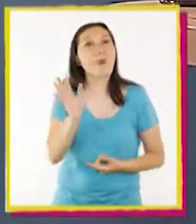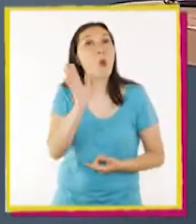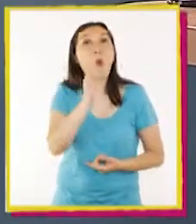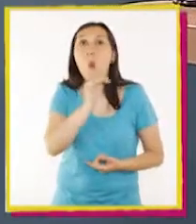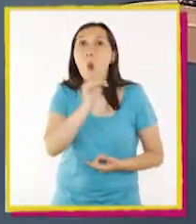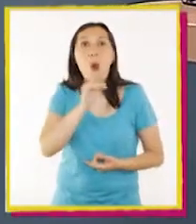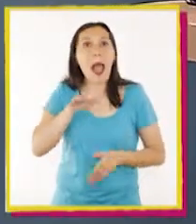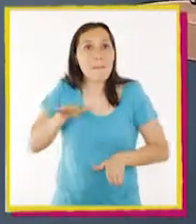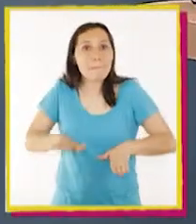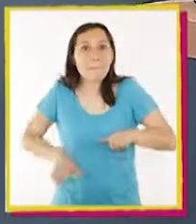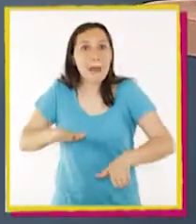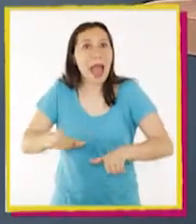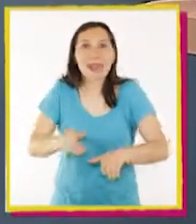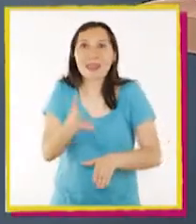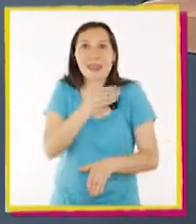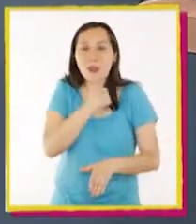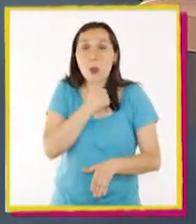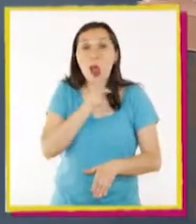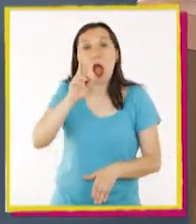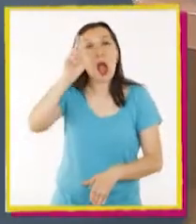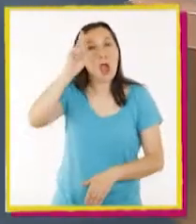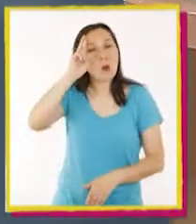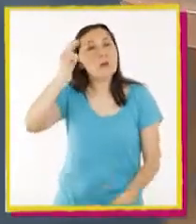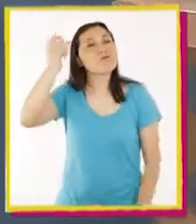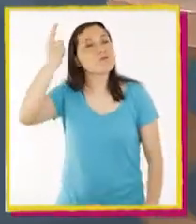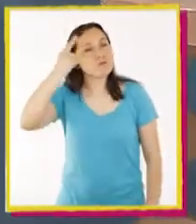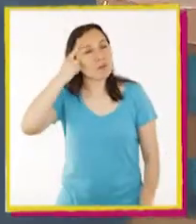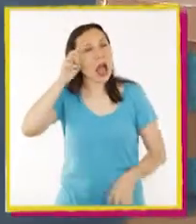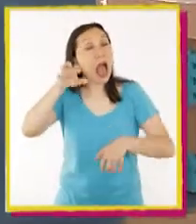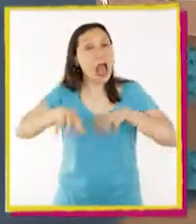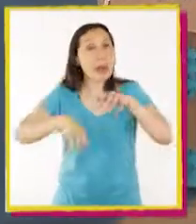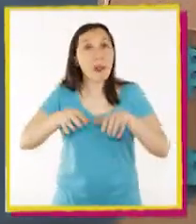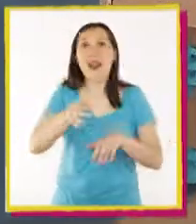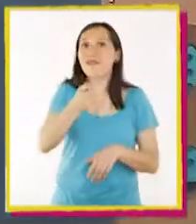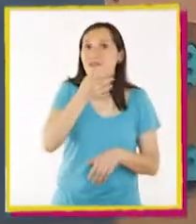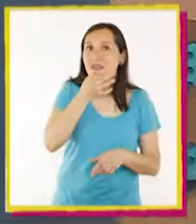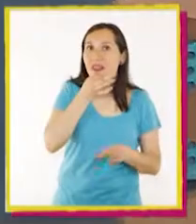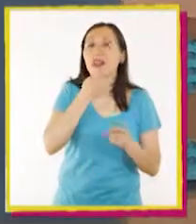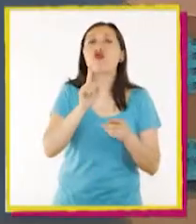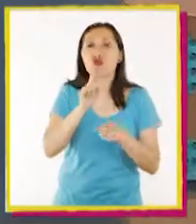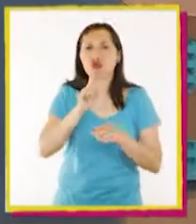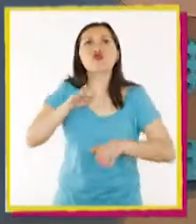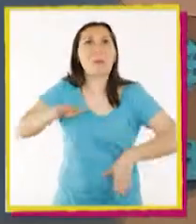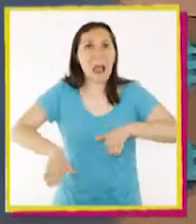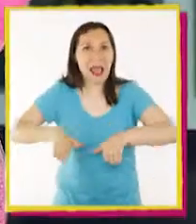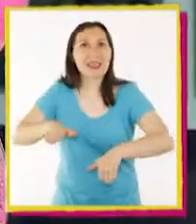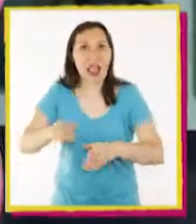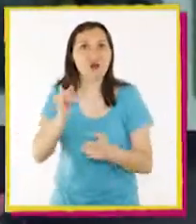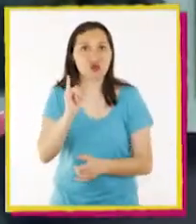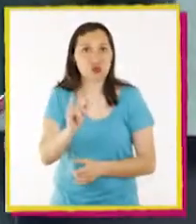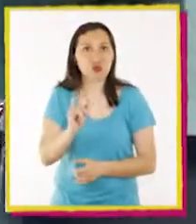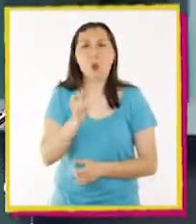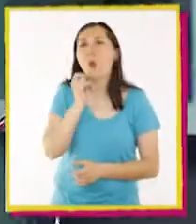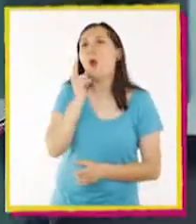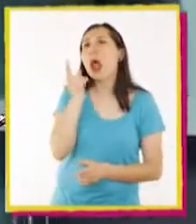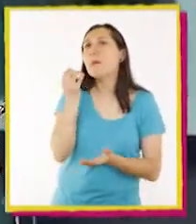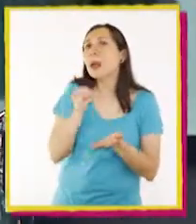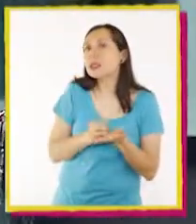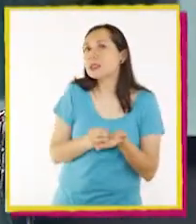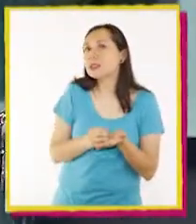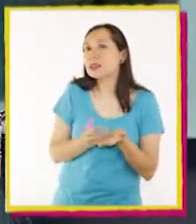¡Exacto! ¡No tiene patas! Recuerden, estamos pensando en animales verdes con patas. ¿Cuál más puede